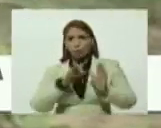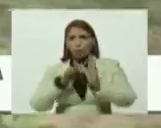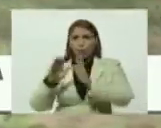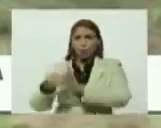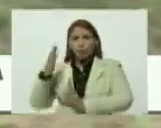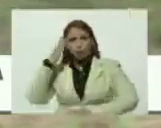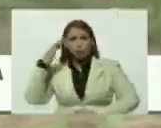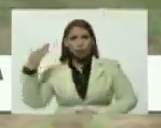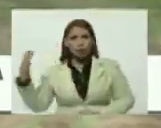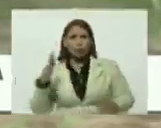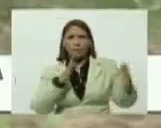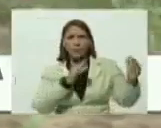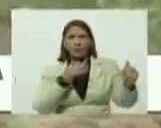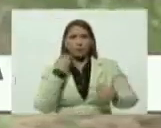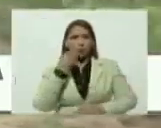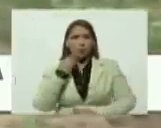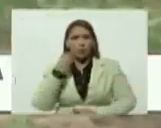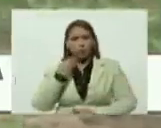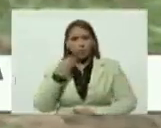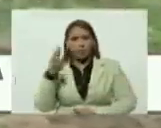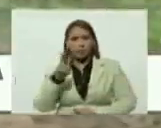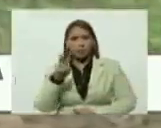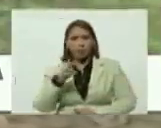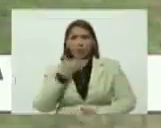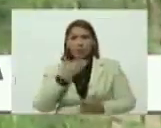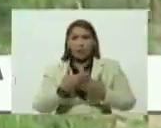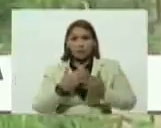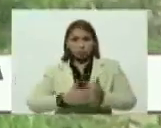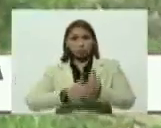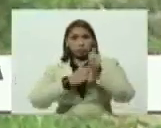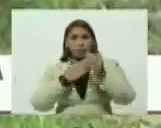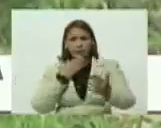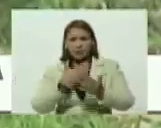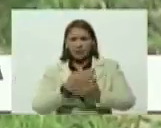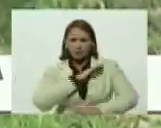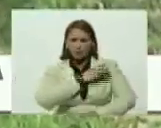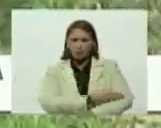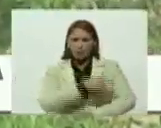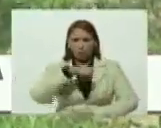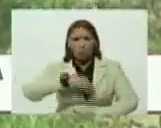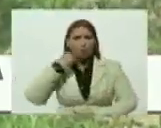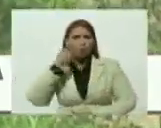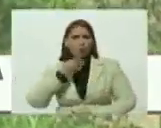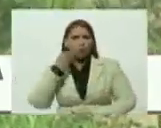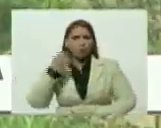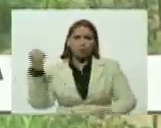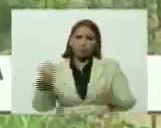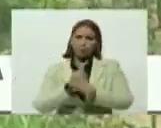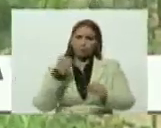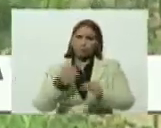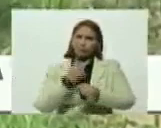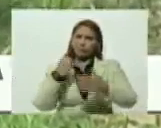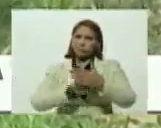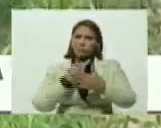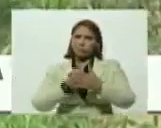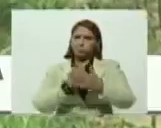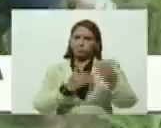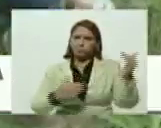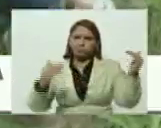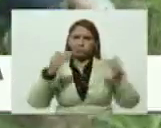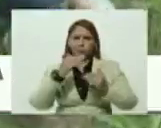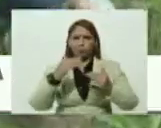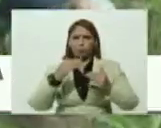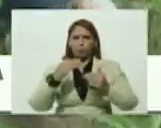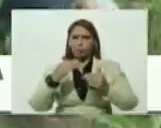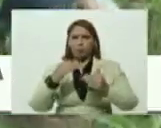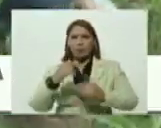juventud venezolana. Gracias a su liderazgo, gracias a su conducción, hoy está la juventud trabajando, luchando y venciendo por